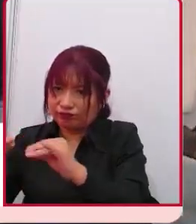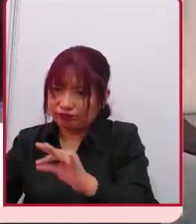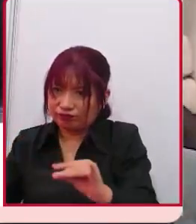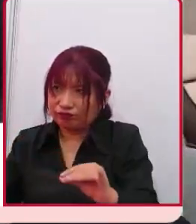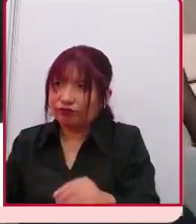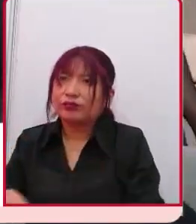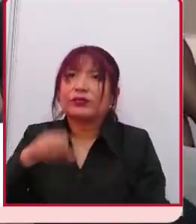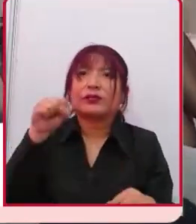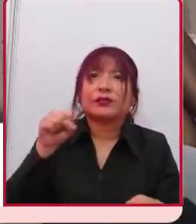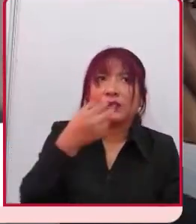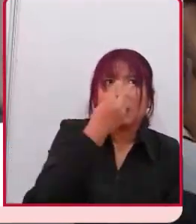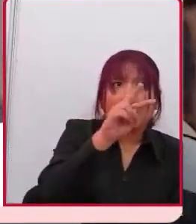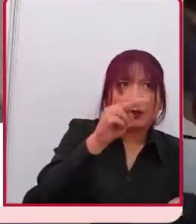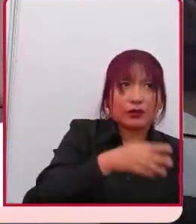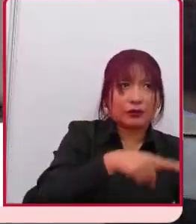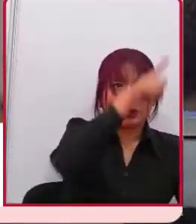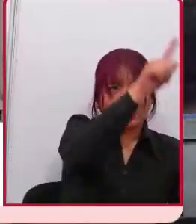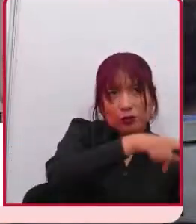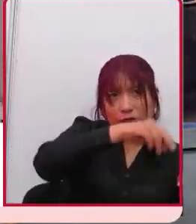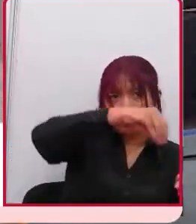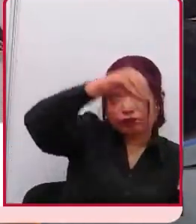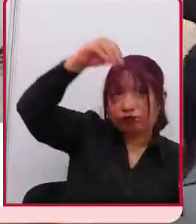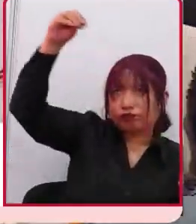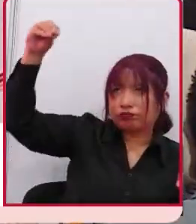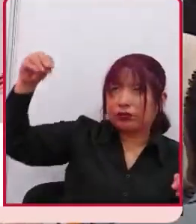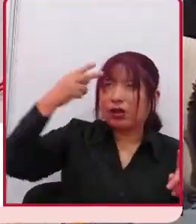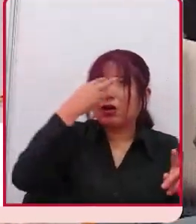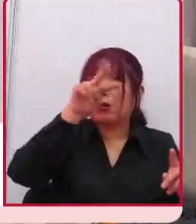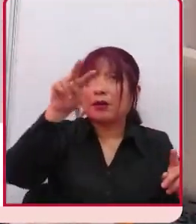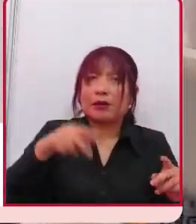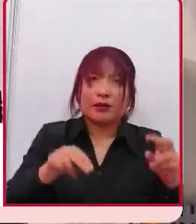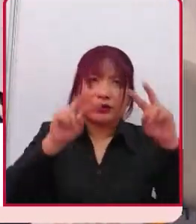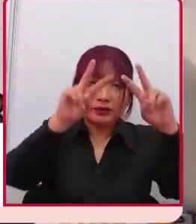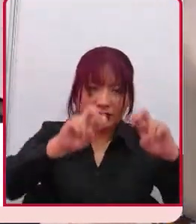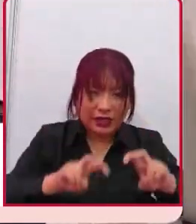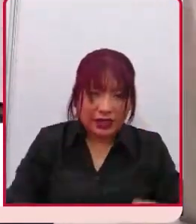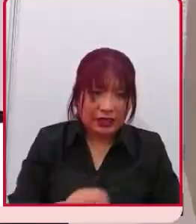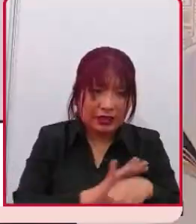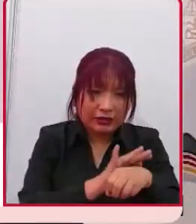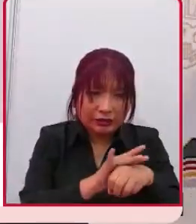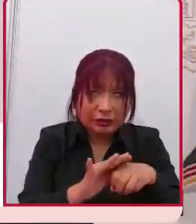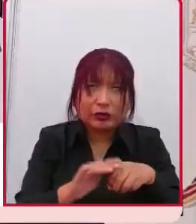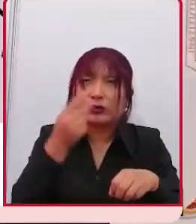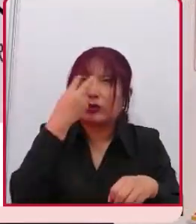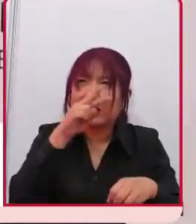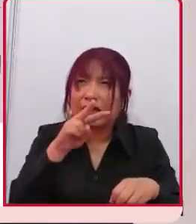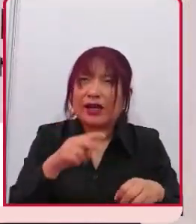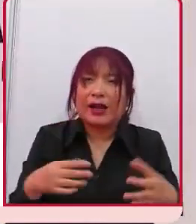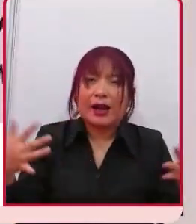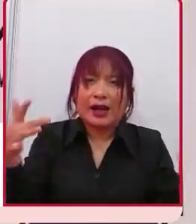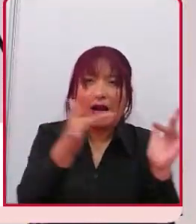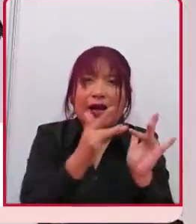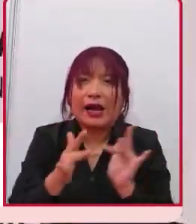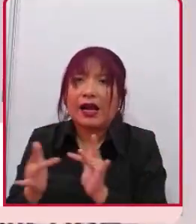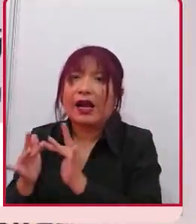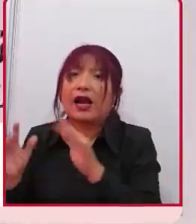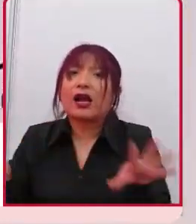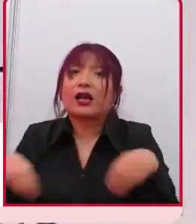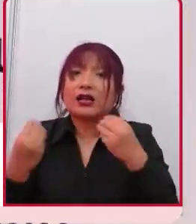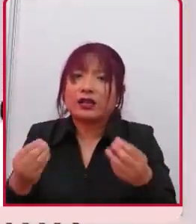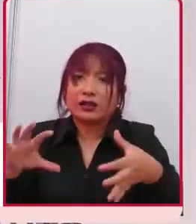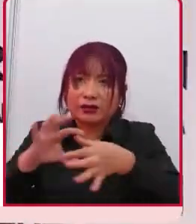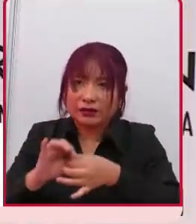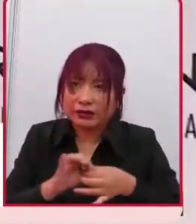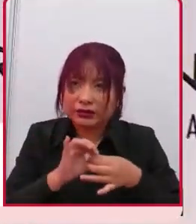de las gráficas estaba justo del análisis textural para ver el tipo de asociación. En el análisis textural lo que nosotros estudiamos fue